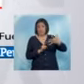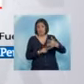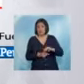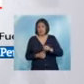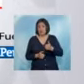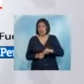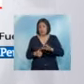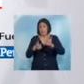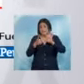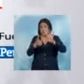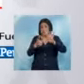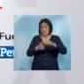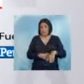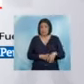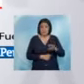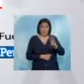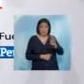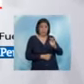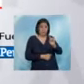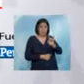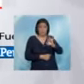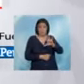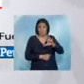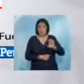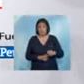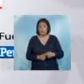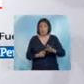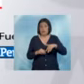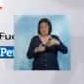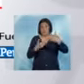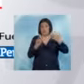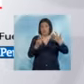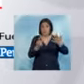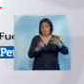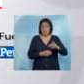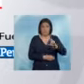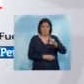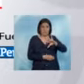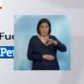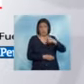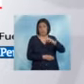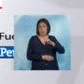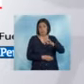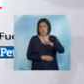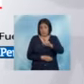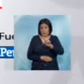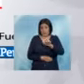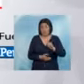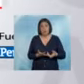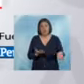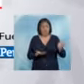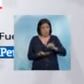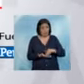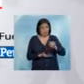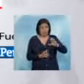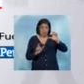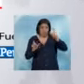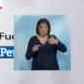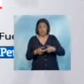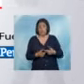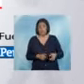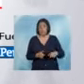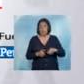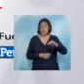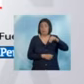6 está Carlos Bruce. Así es, tenemos luego a Richard Acuña, que repite también el plato, ¿no es cierto?, para este Congreso, y además